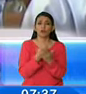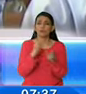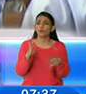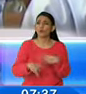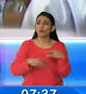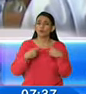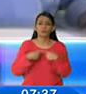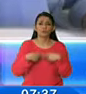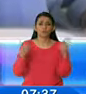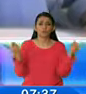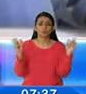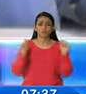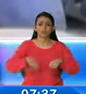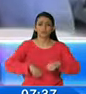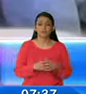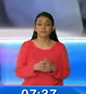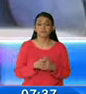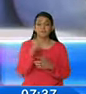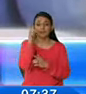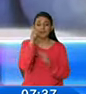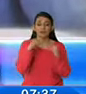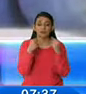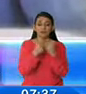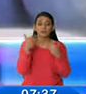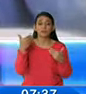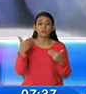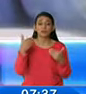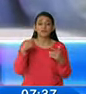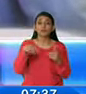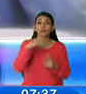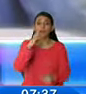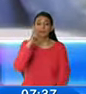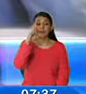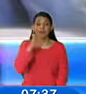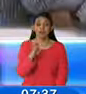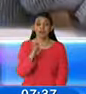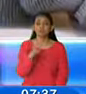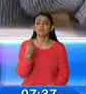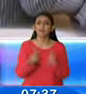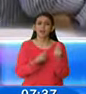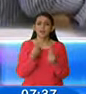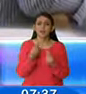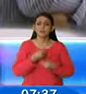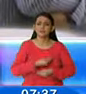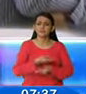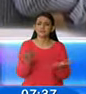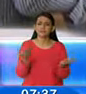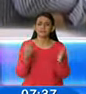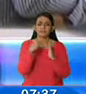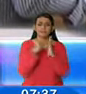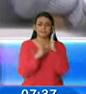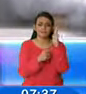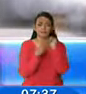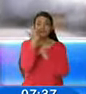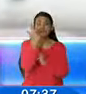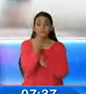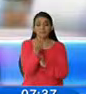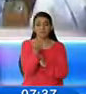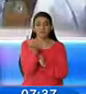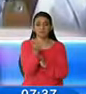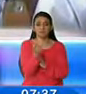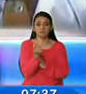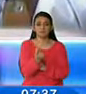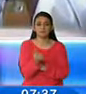que compita. El líder del movimiento político Creo, Creando Oportunidades, ofrece eliminar 13 impuestos.